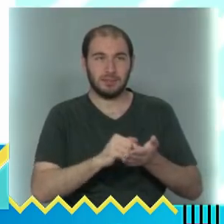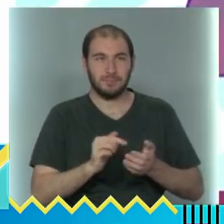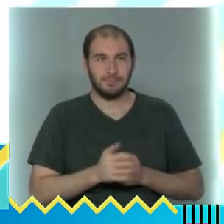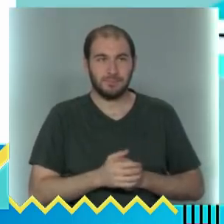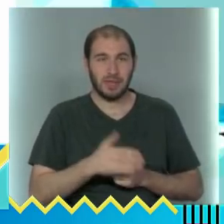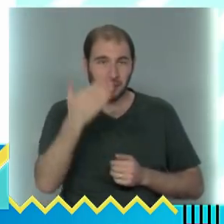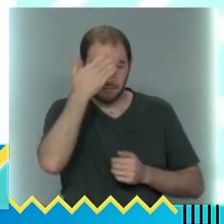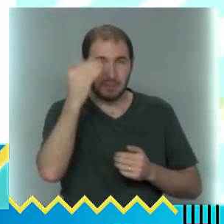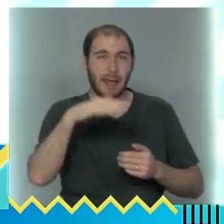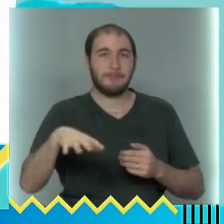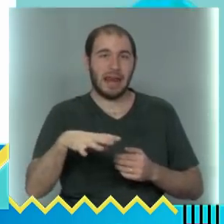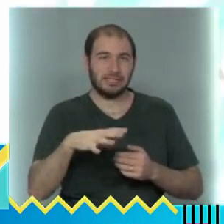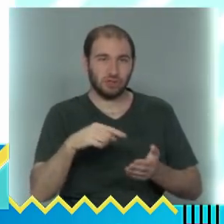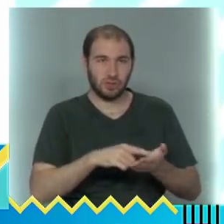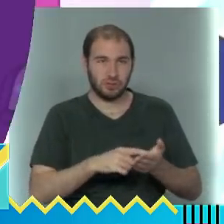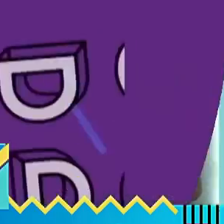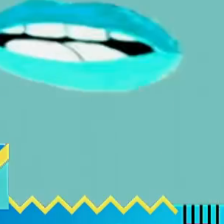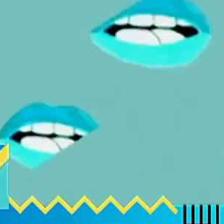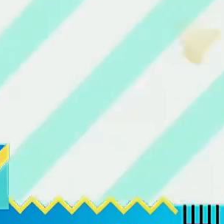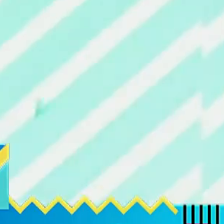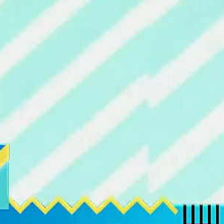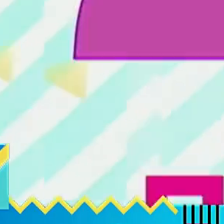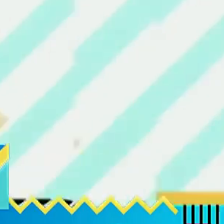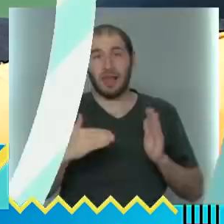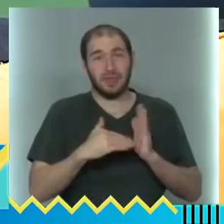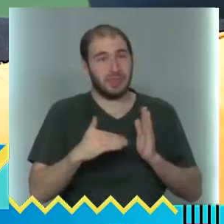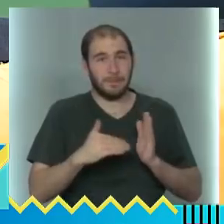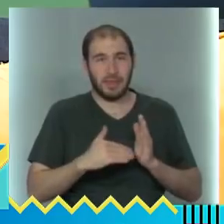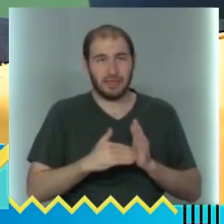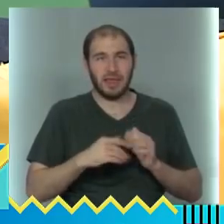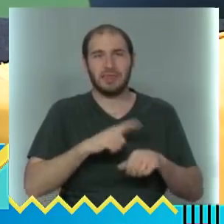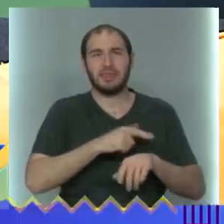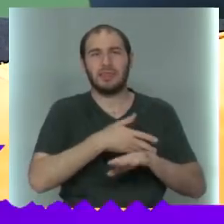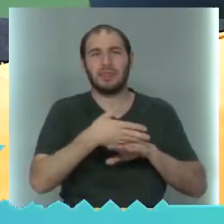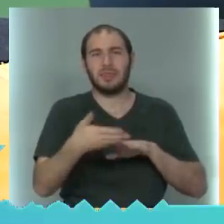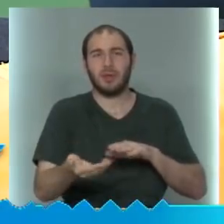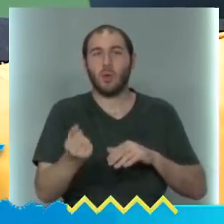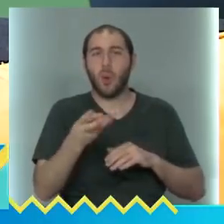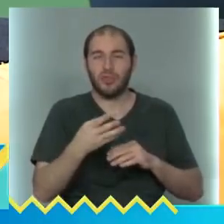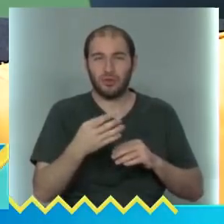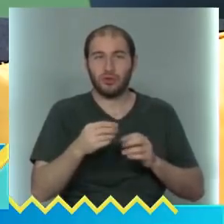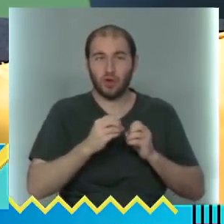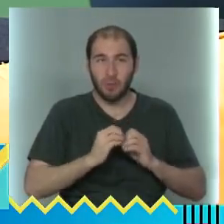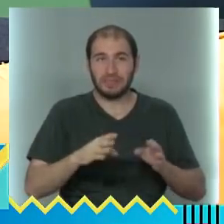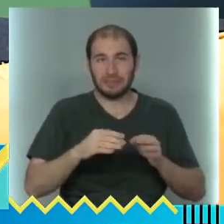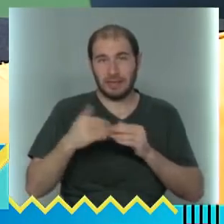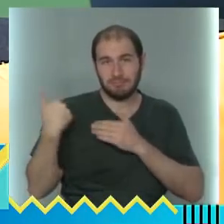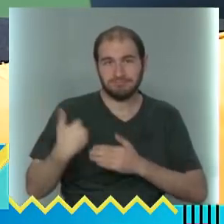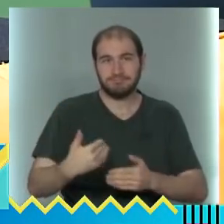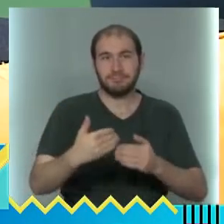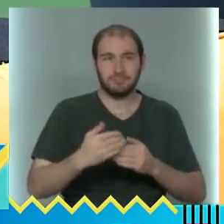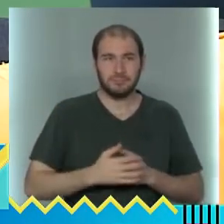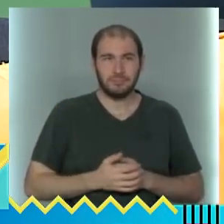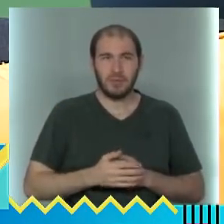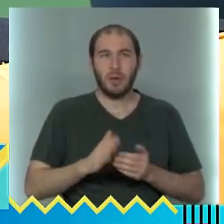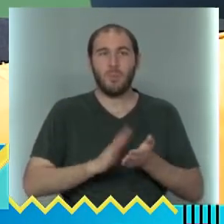a la enfermedad de Parkinson y depende también cuánto tiempo ha pasado desde el inicio, desde los